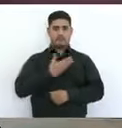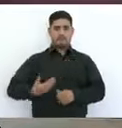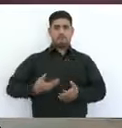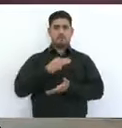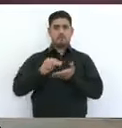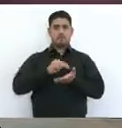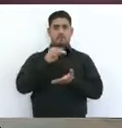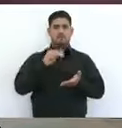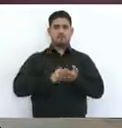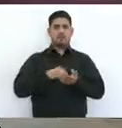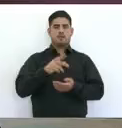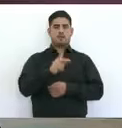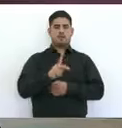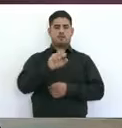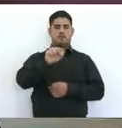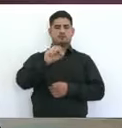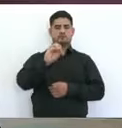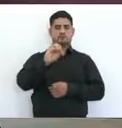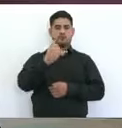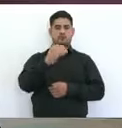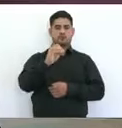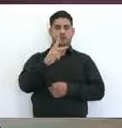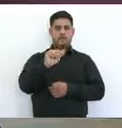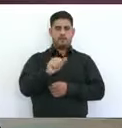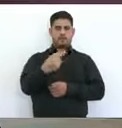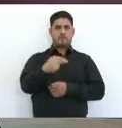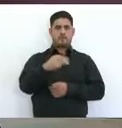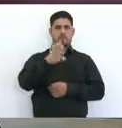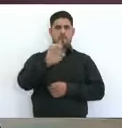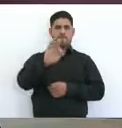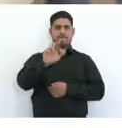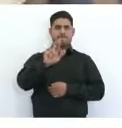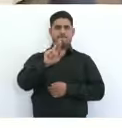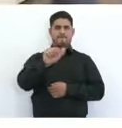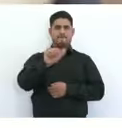Presidente Municipal de Soyopa, Efraín Moreno Miranda.